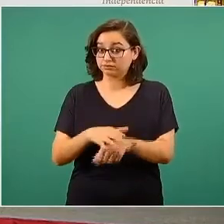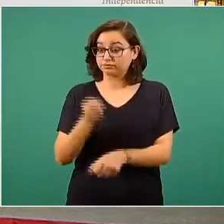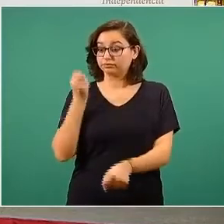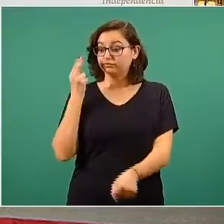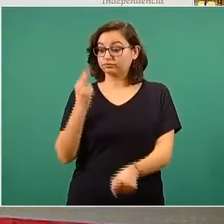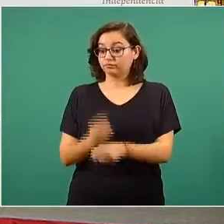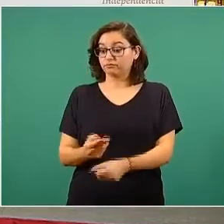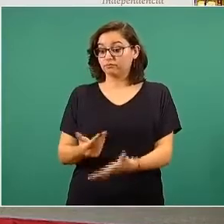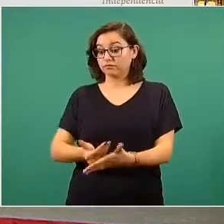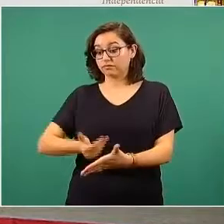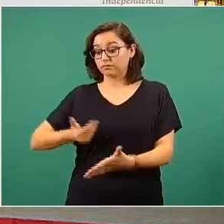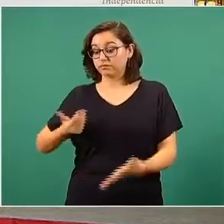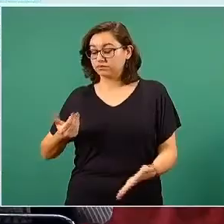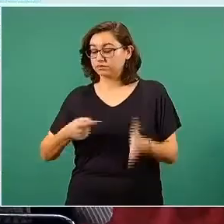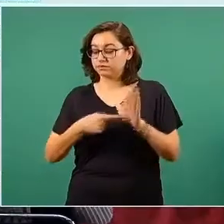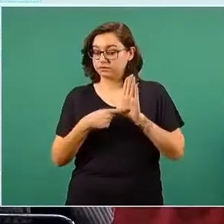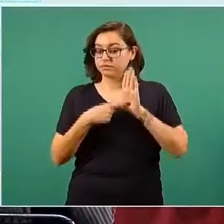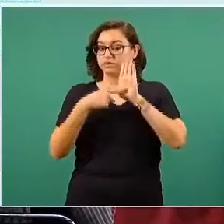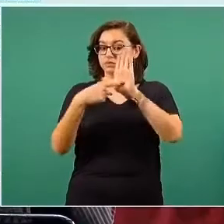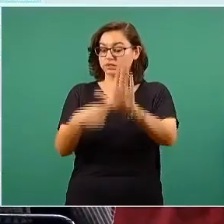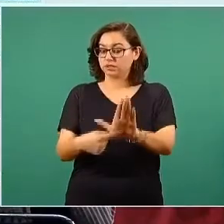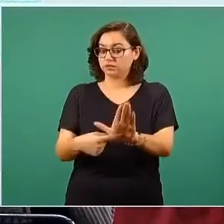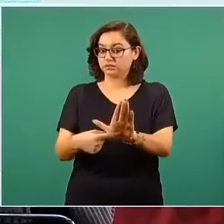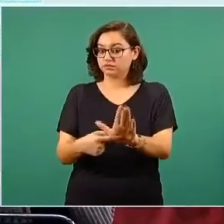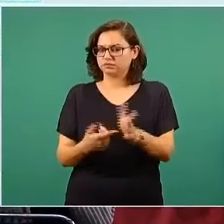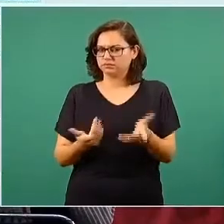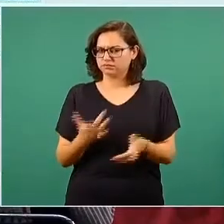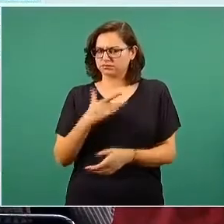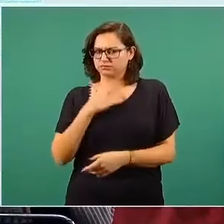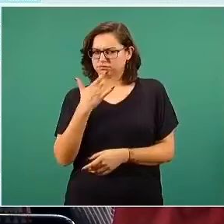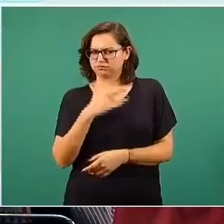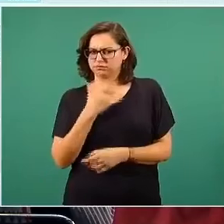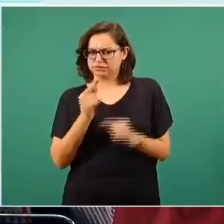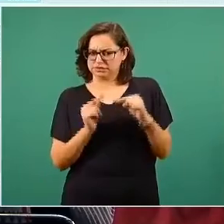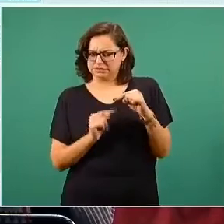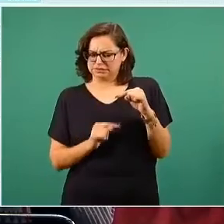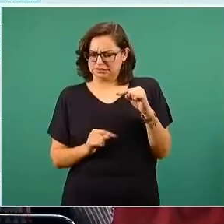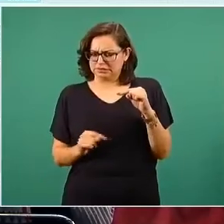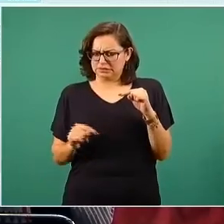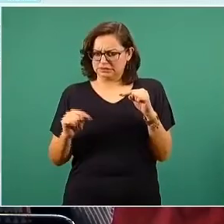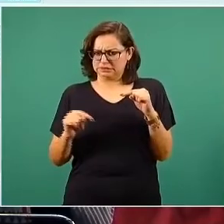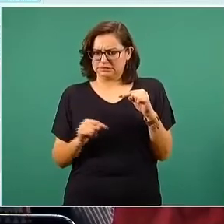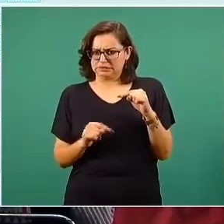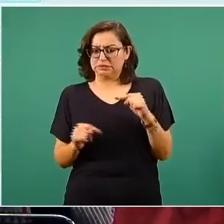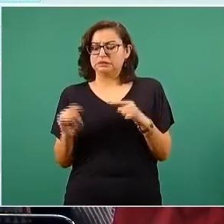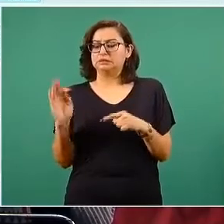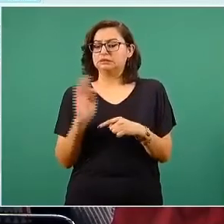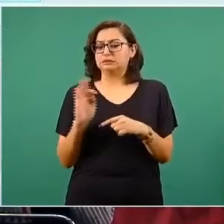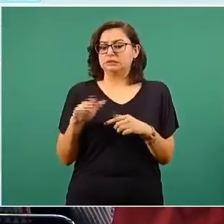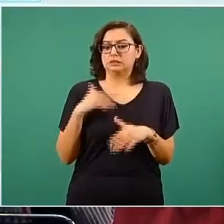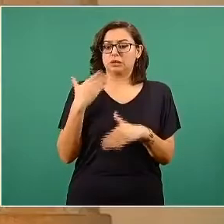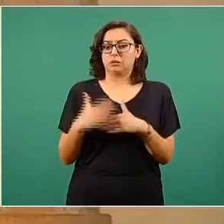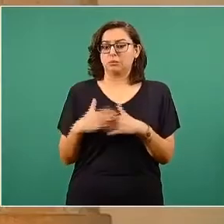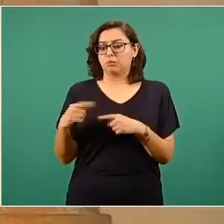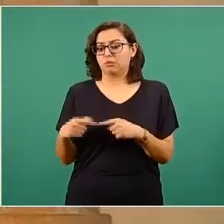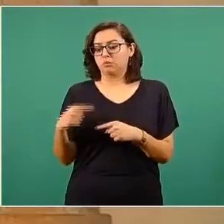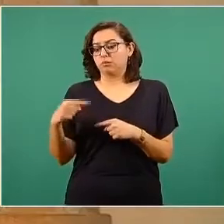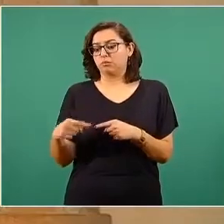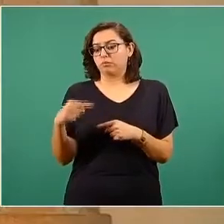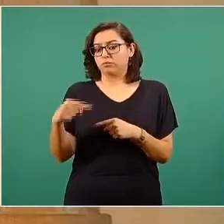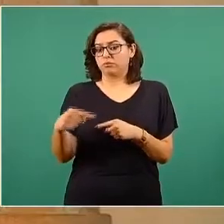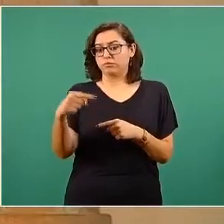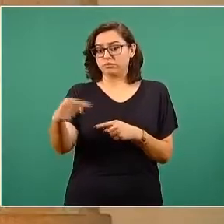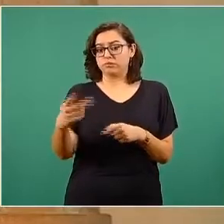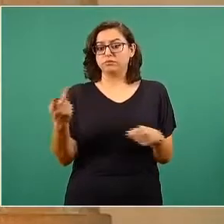esta señal temprana, pues obviamente lo que suceda en los siguientes días y en las siguientes semanas, y cuando decimos